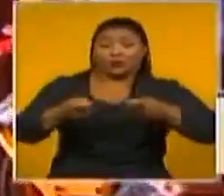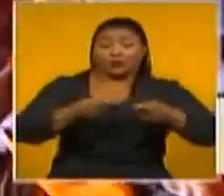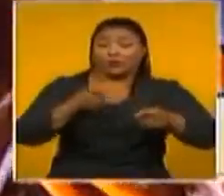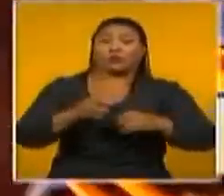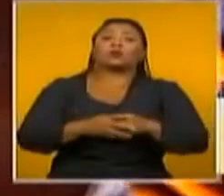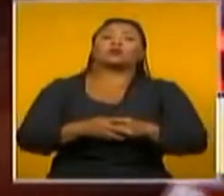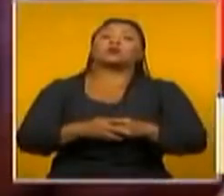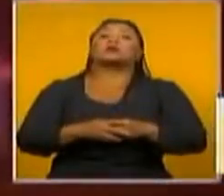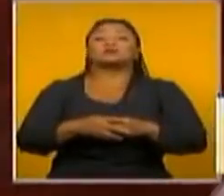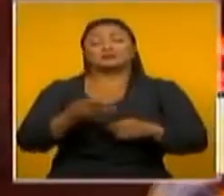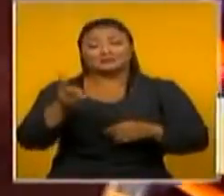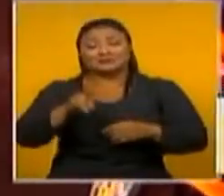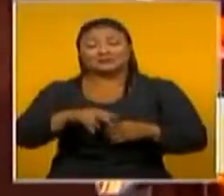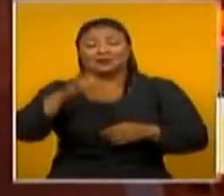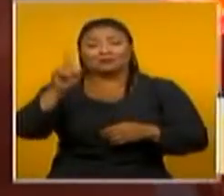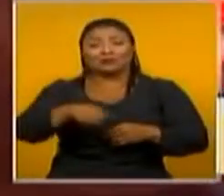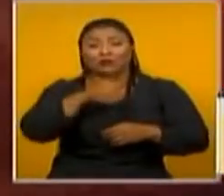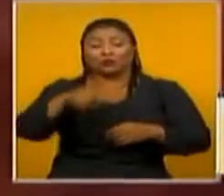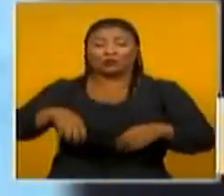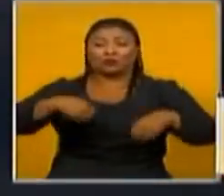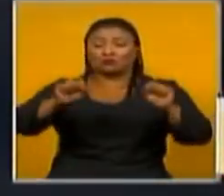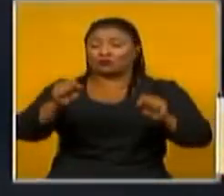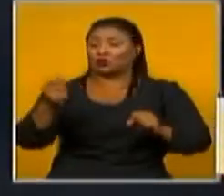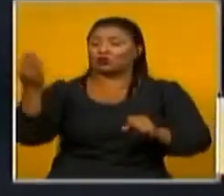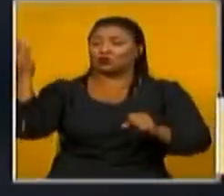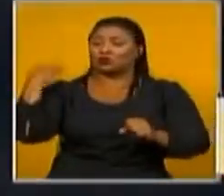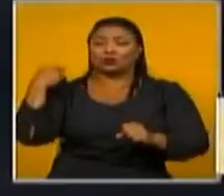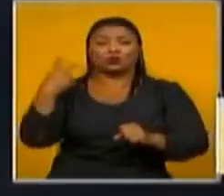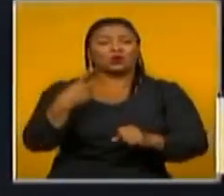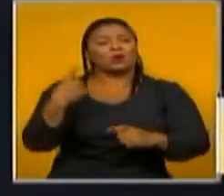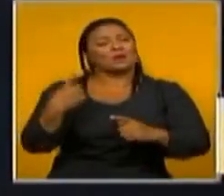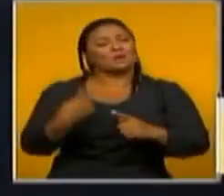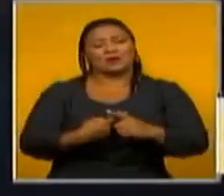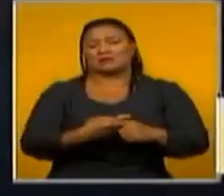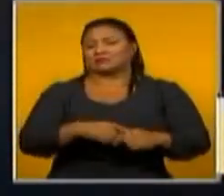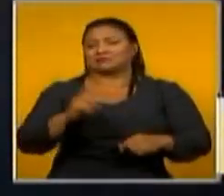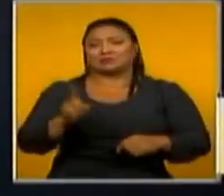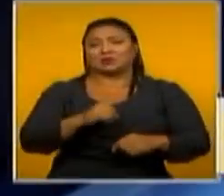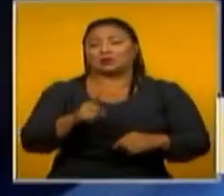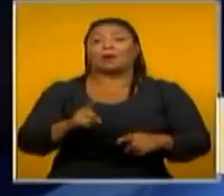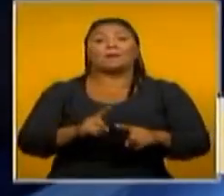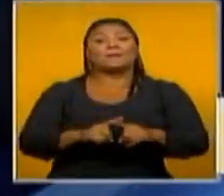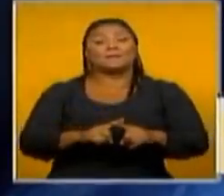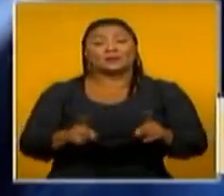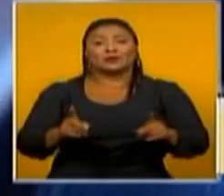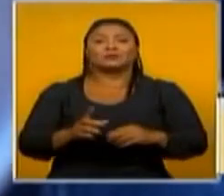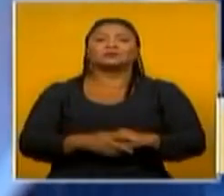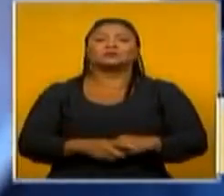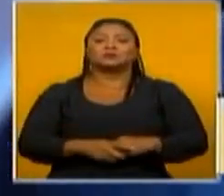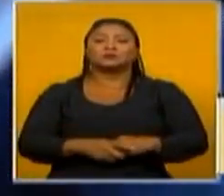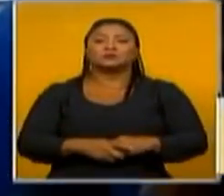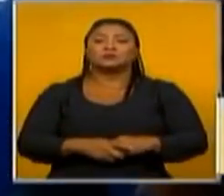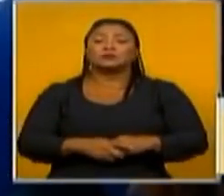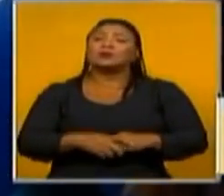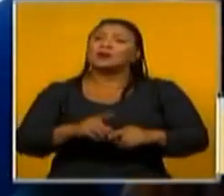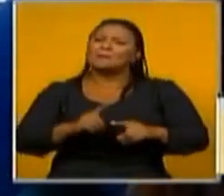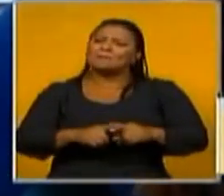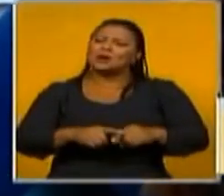en moto estarían obligando a los delincuentes a alquilar autos para cometer sus fechorías. Nuestra única garantía